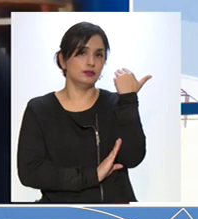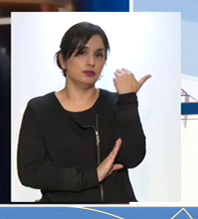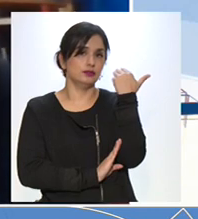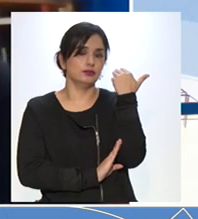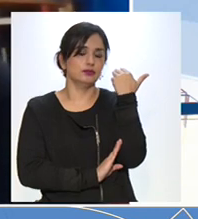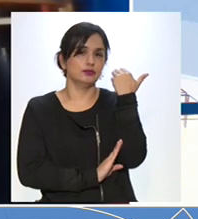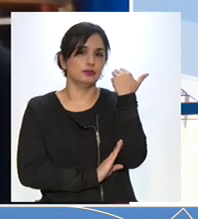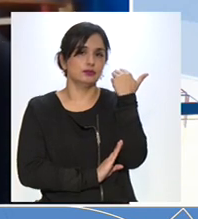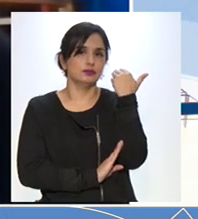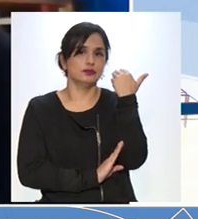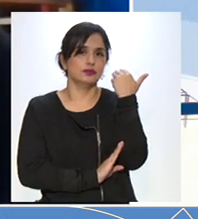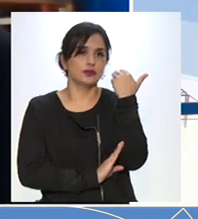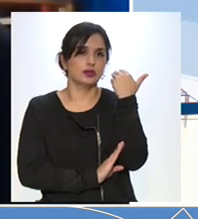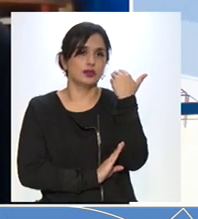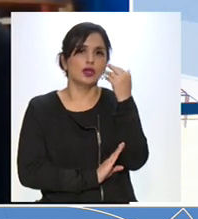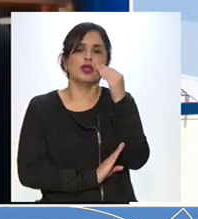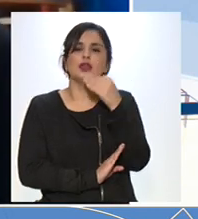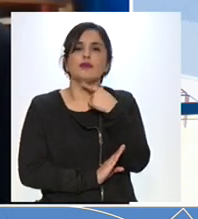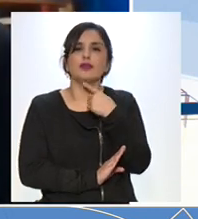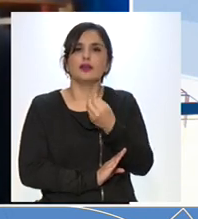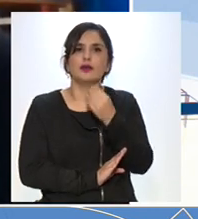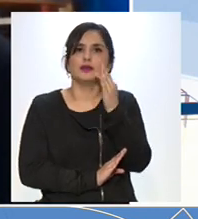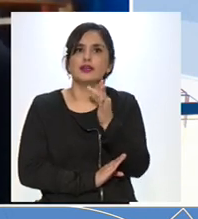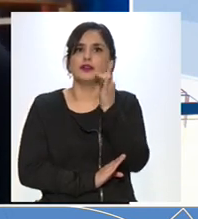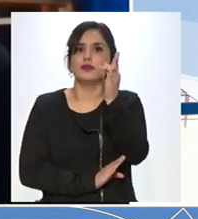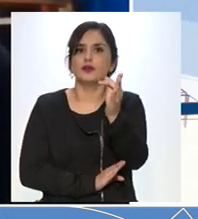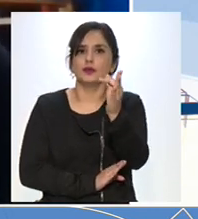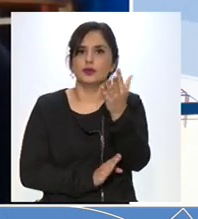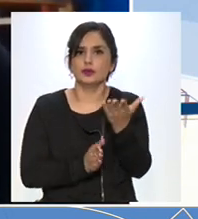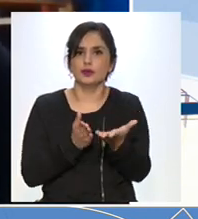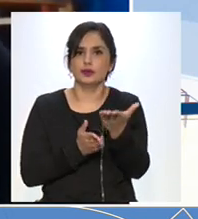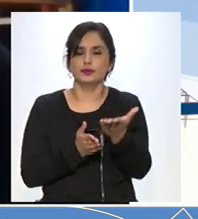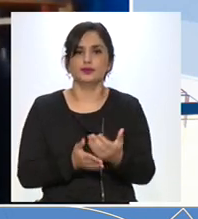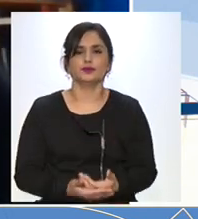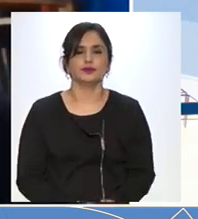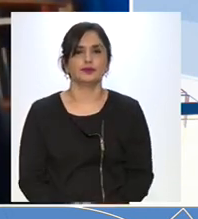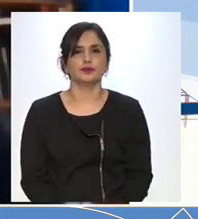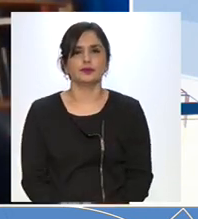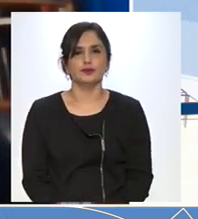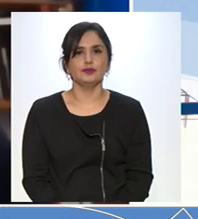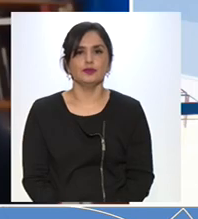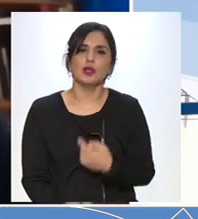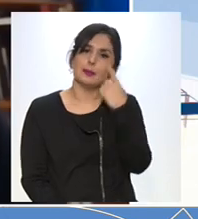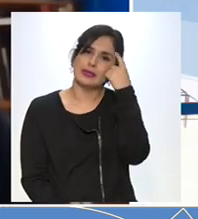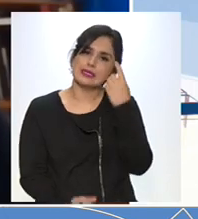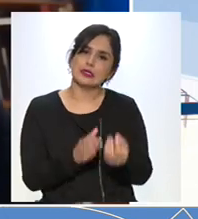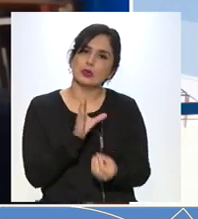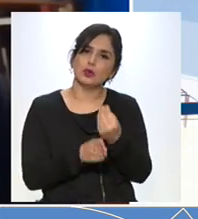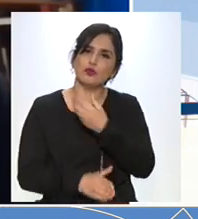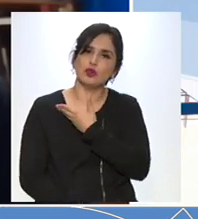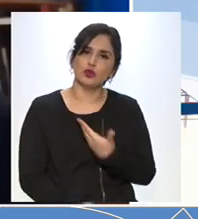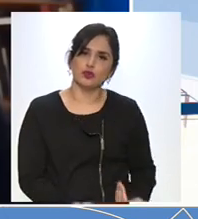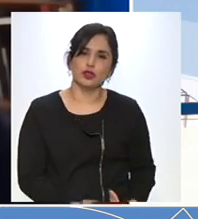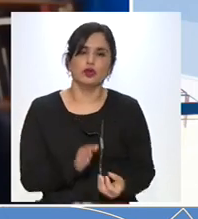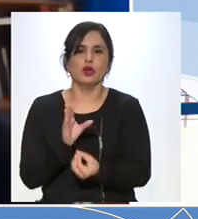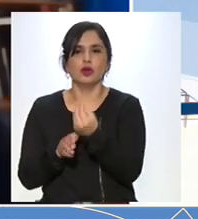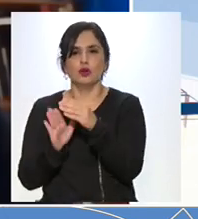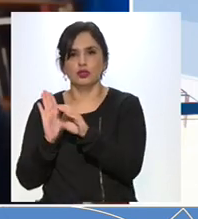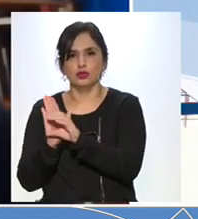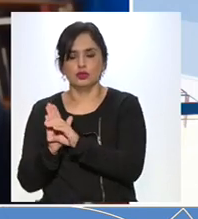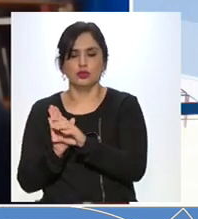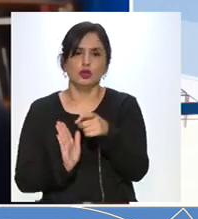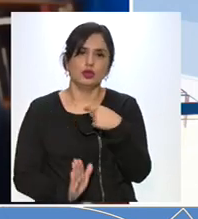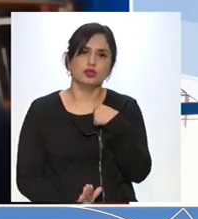ocurrido antes, y ver qué ocurre en el escenario de nuevo gobierno y nueva constitución. Yo globalmente creo que